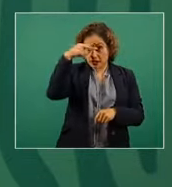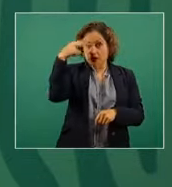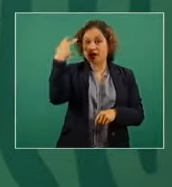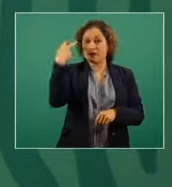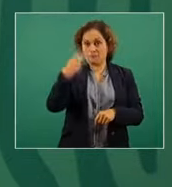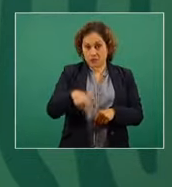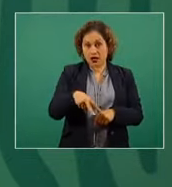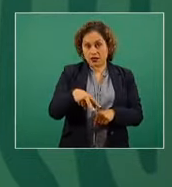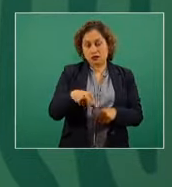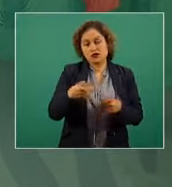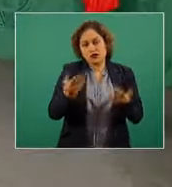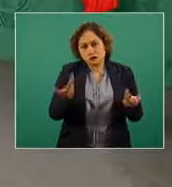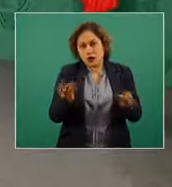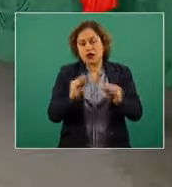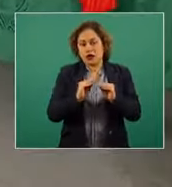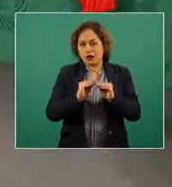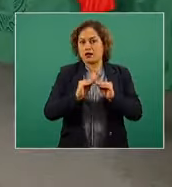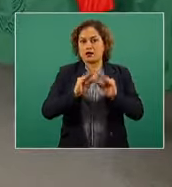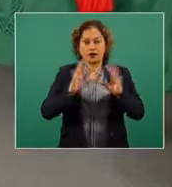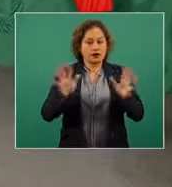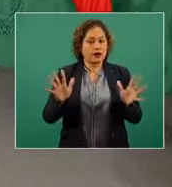hayan padecido